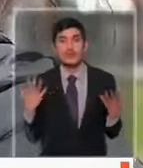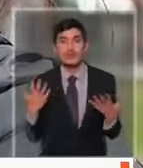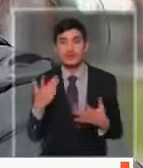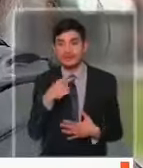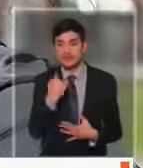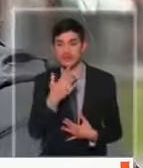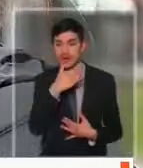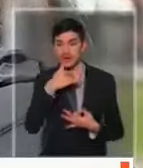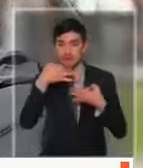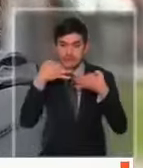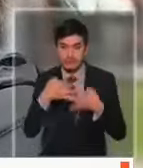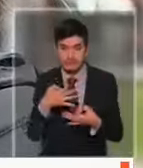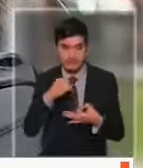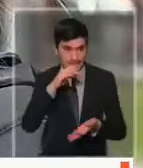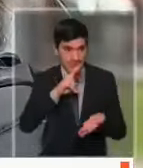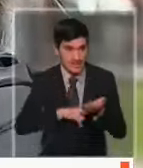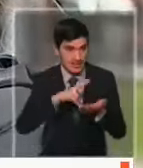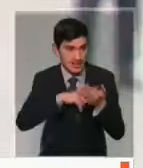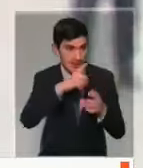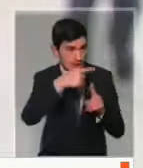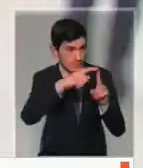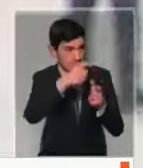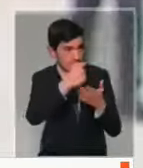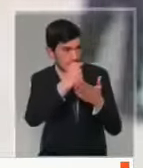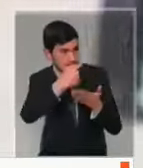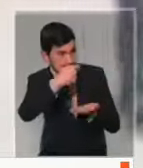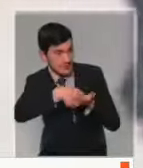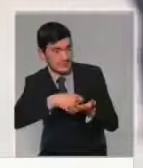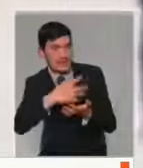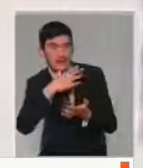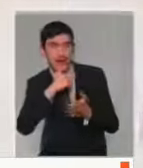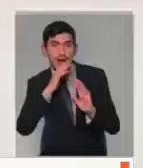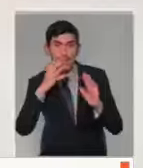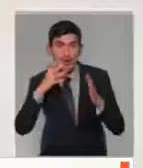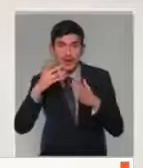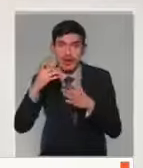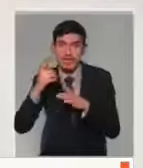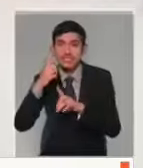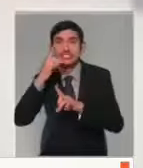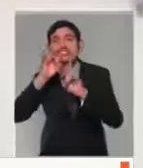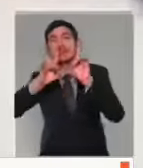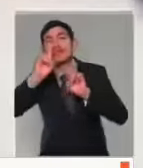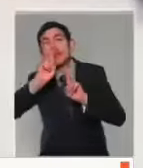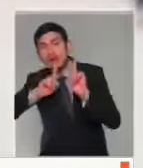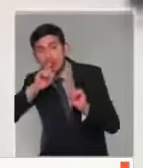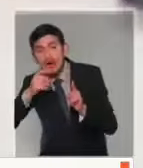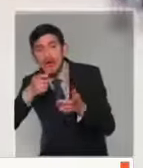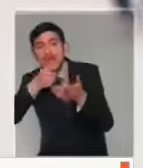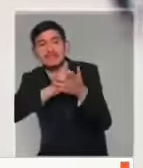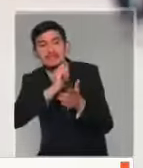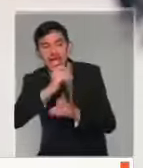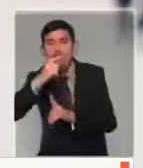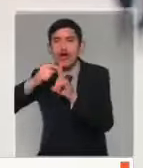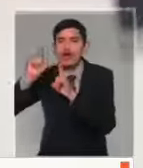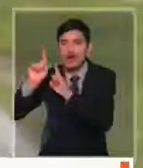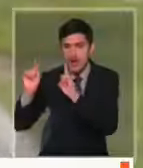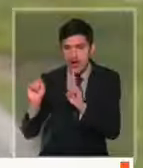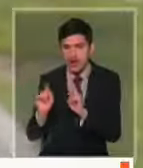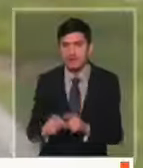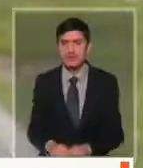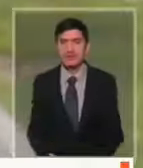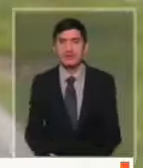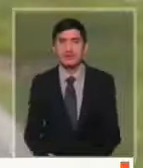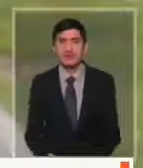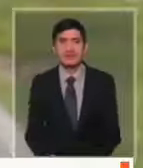la certeza de que realmente va a tener una compensación. Pienso yo que a lo mejor le van a dar a alguien solamente, no a todas, a todos que pasaron todo esto.